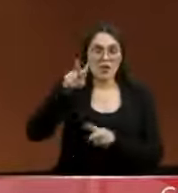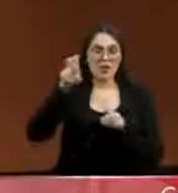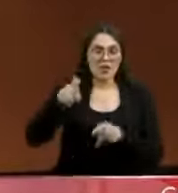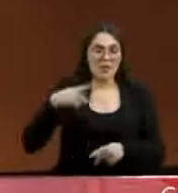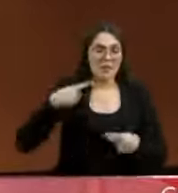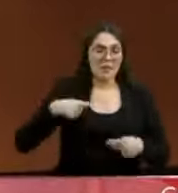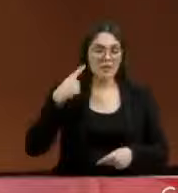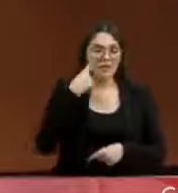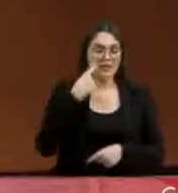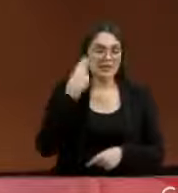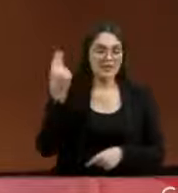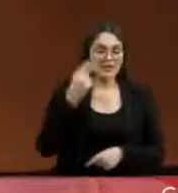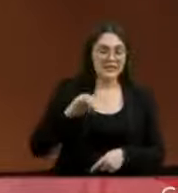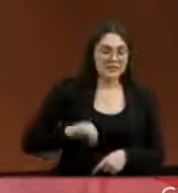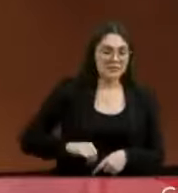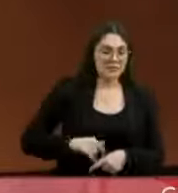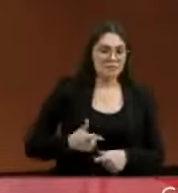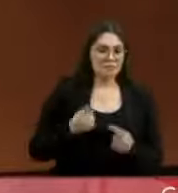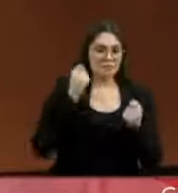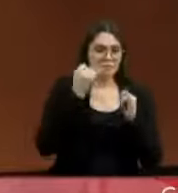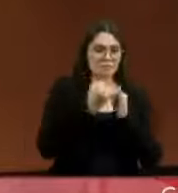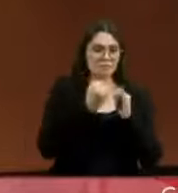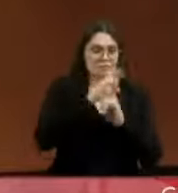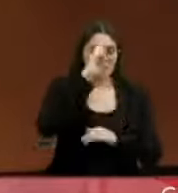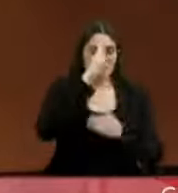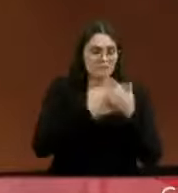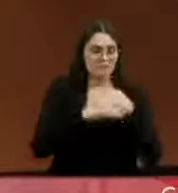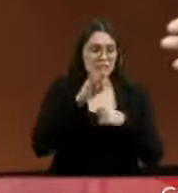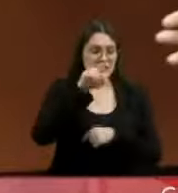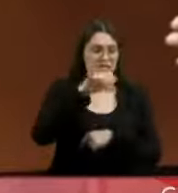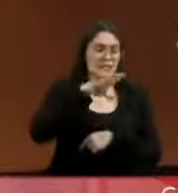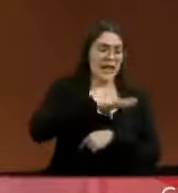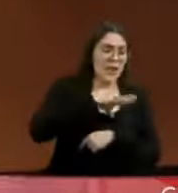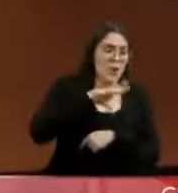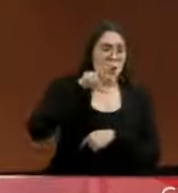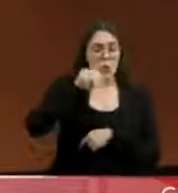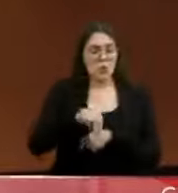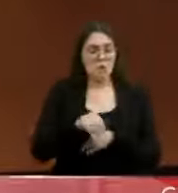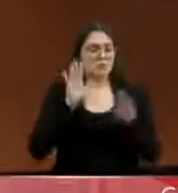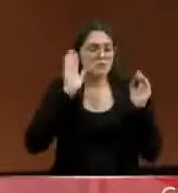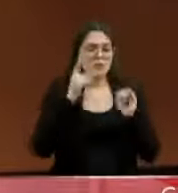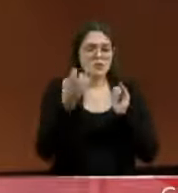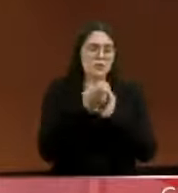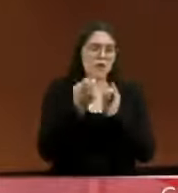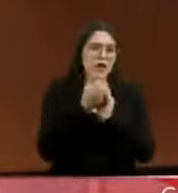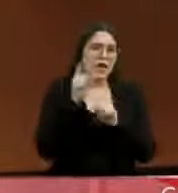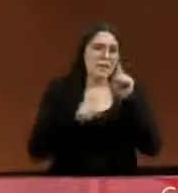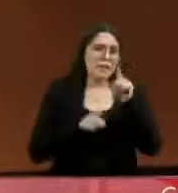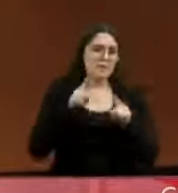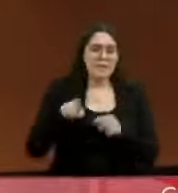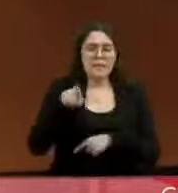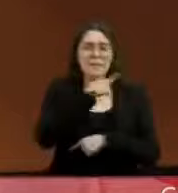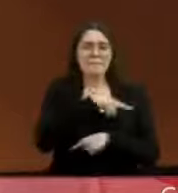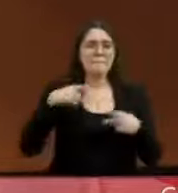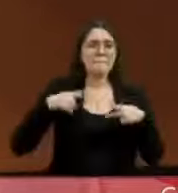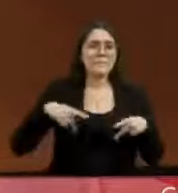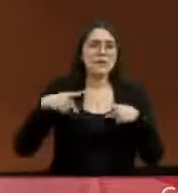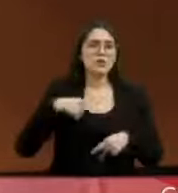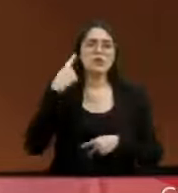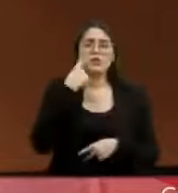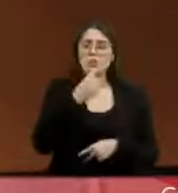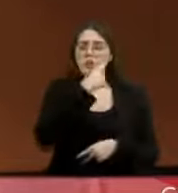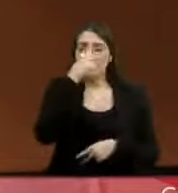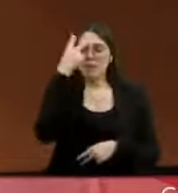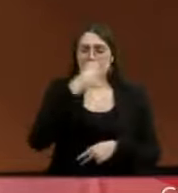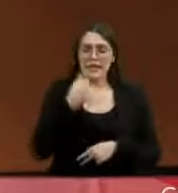pueblo. Si están o no están, es insustancial, porque el pueblo de México sigue su marcha